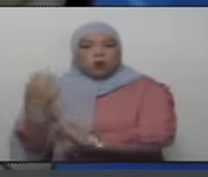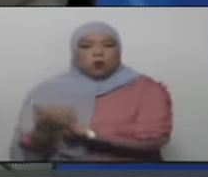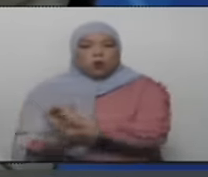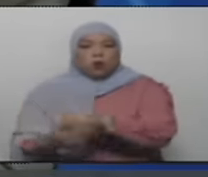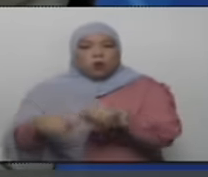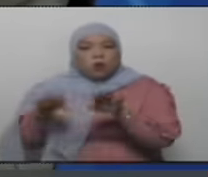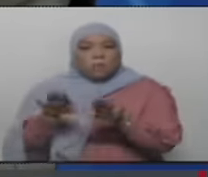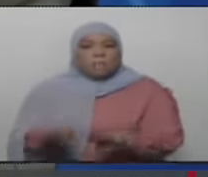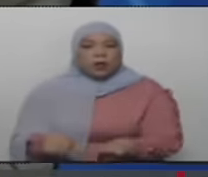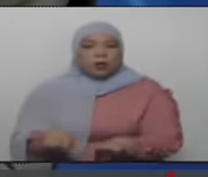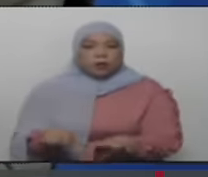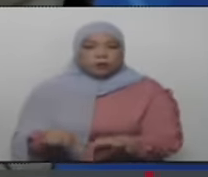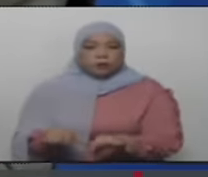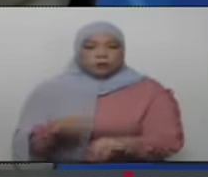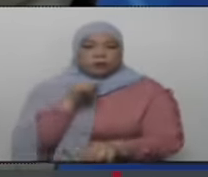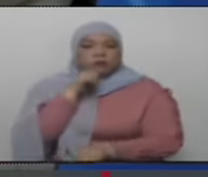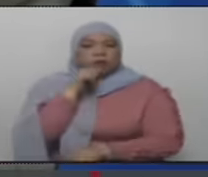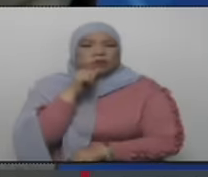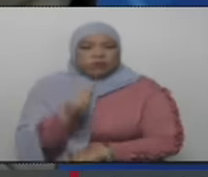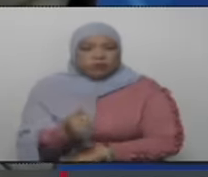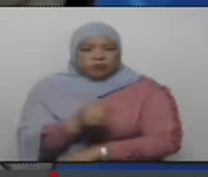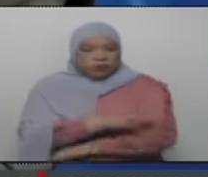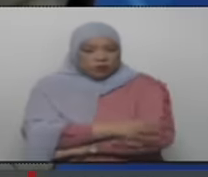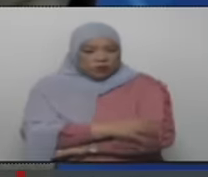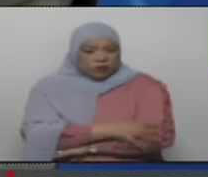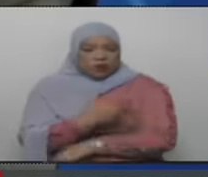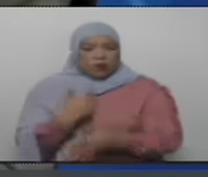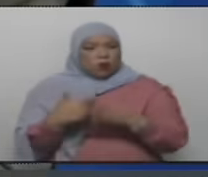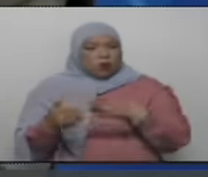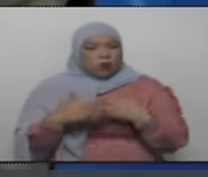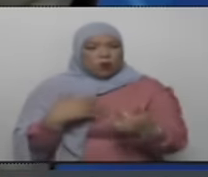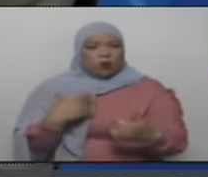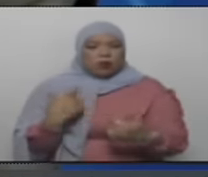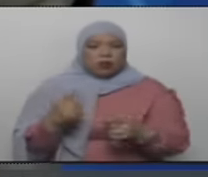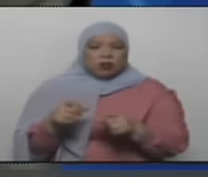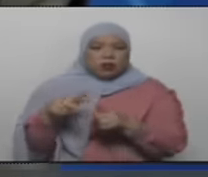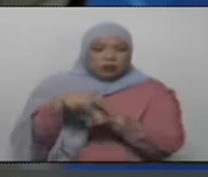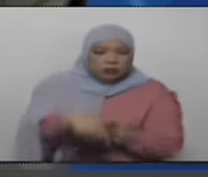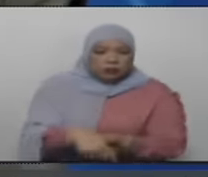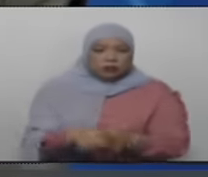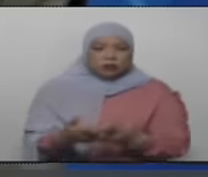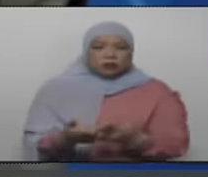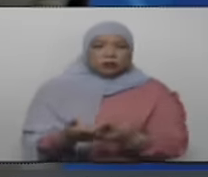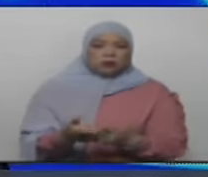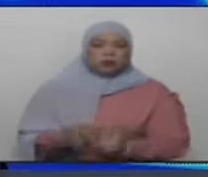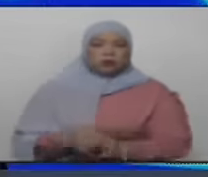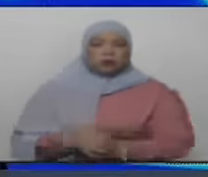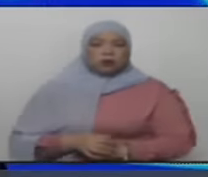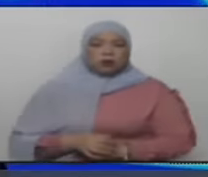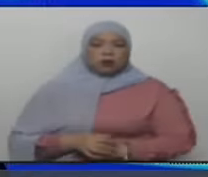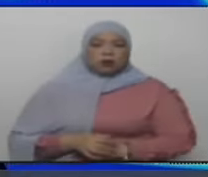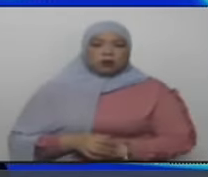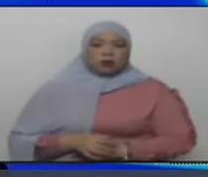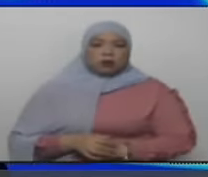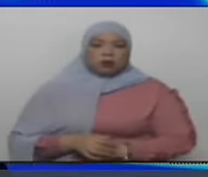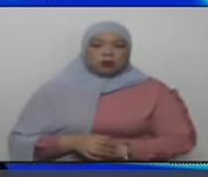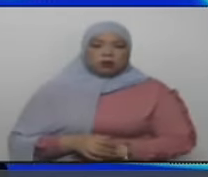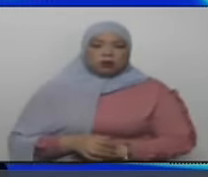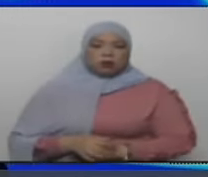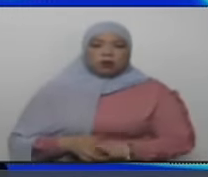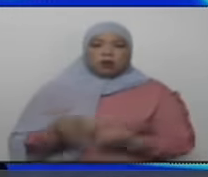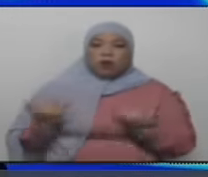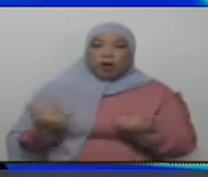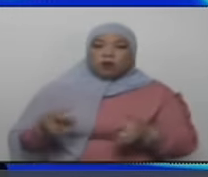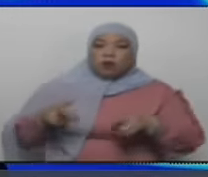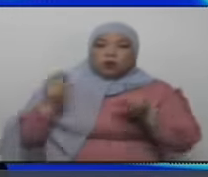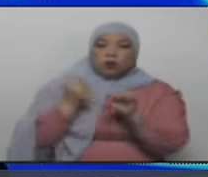cesan en su maldad, en su perversidad, en su empeño. Fíjense, presidente, eso lo están repitiendo ahora,